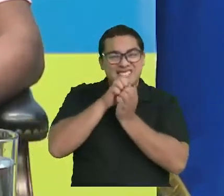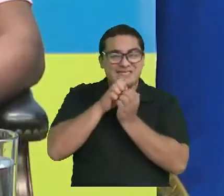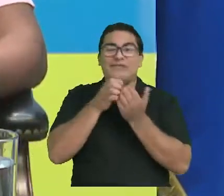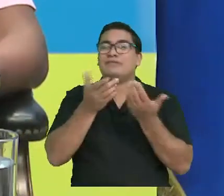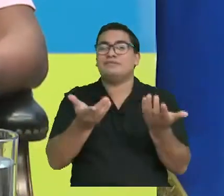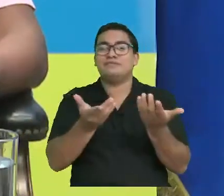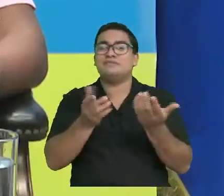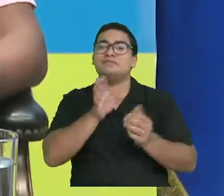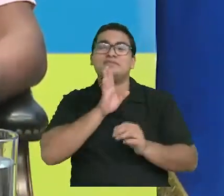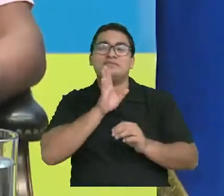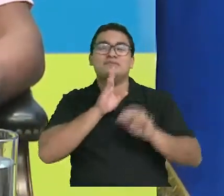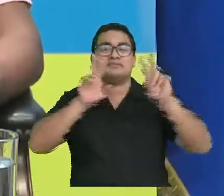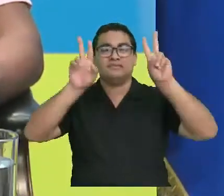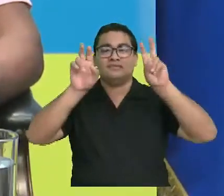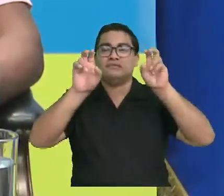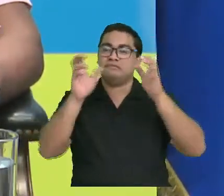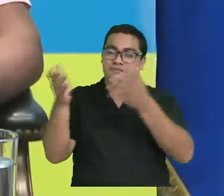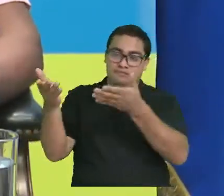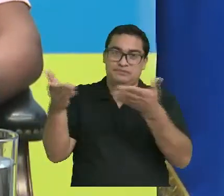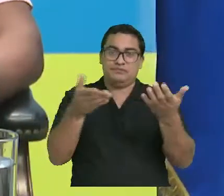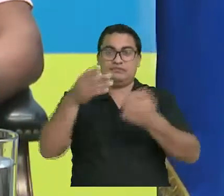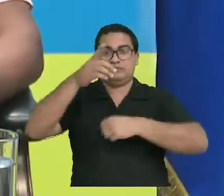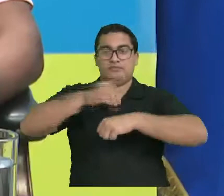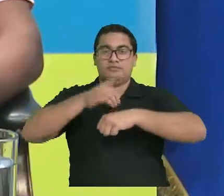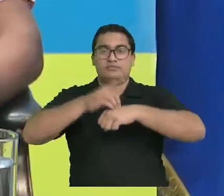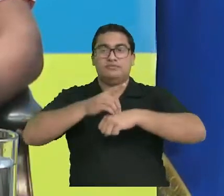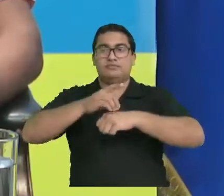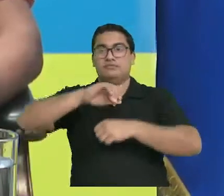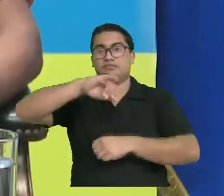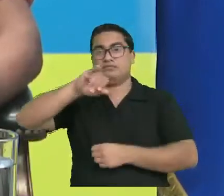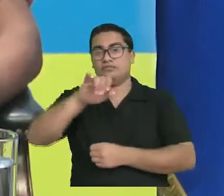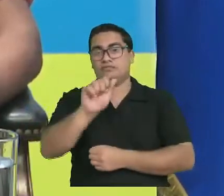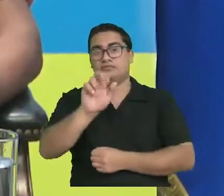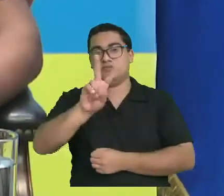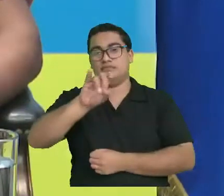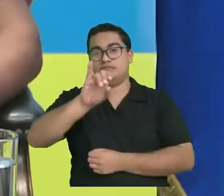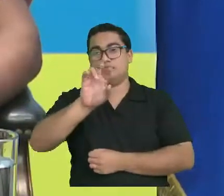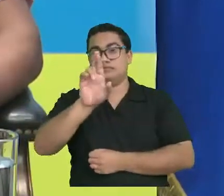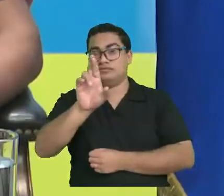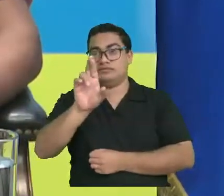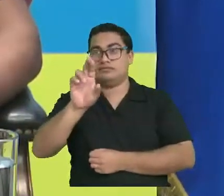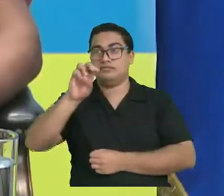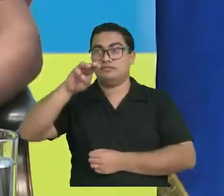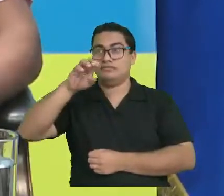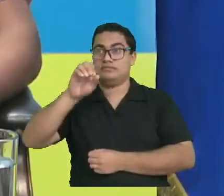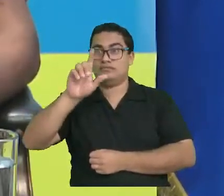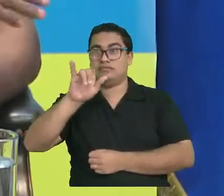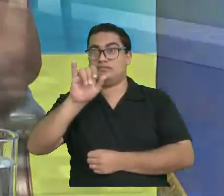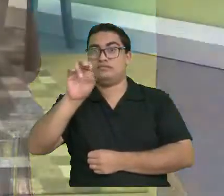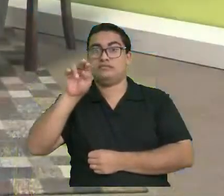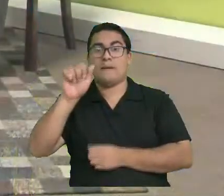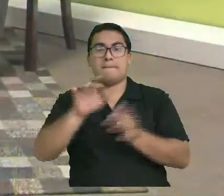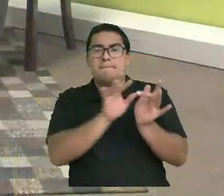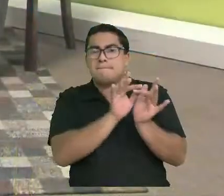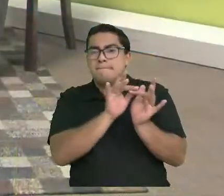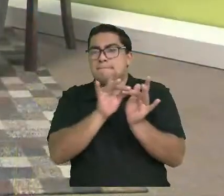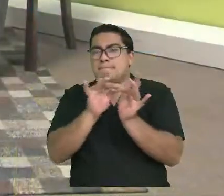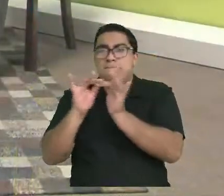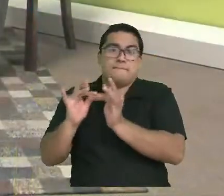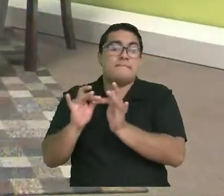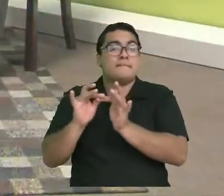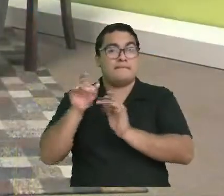hablar a profundidad de este tema hemos invitado al doctor Javier Molina, quien es especialista maxilofacial, ¿va? Cirugía